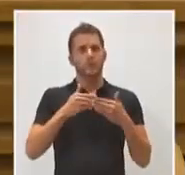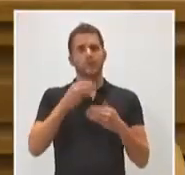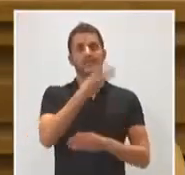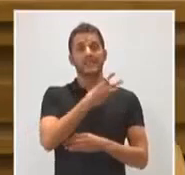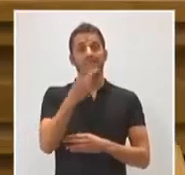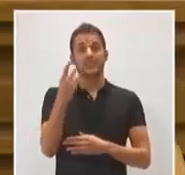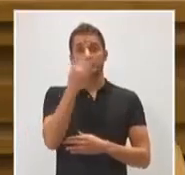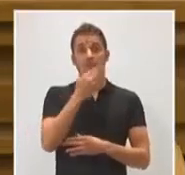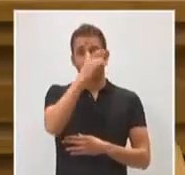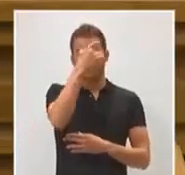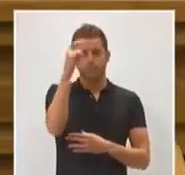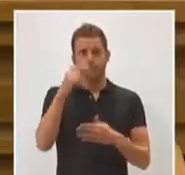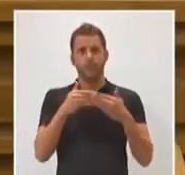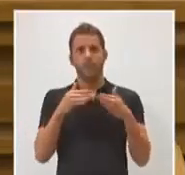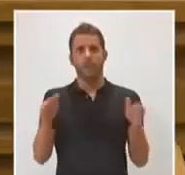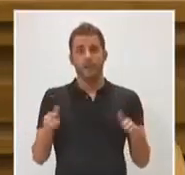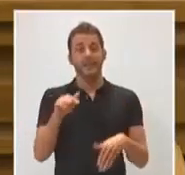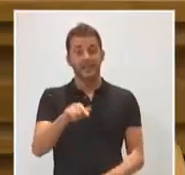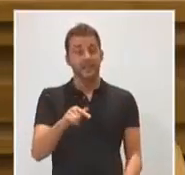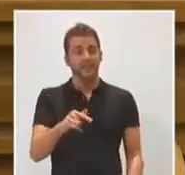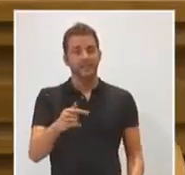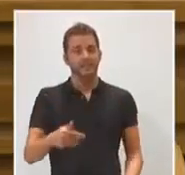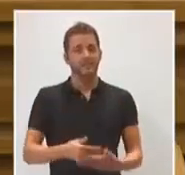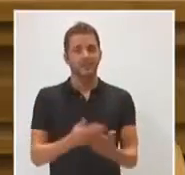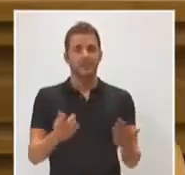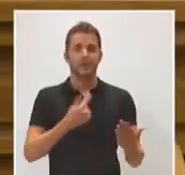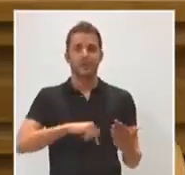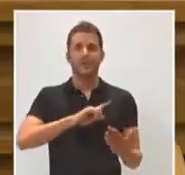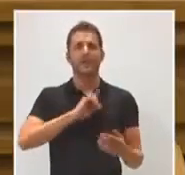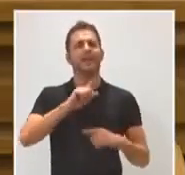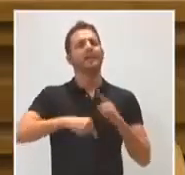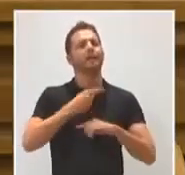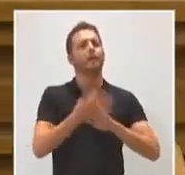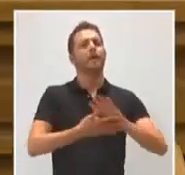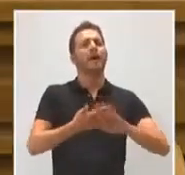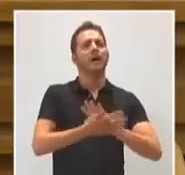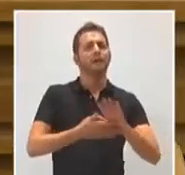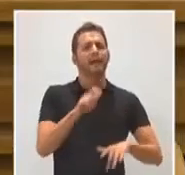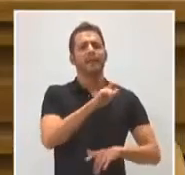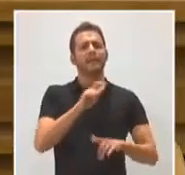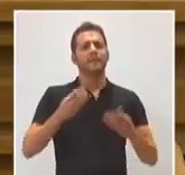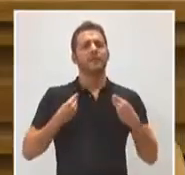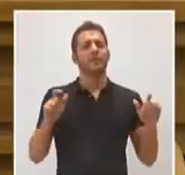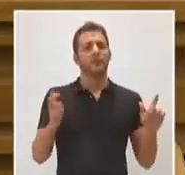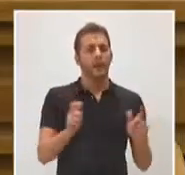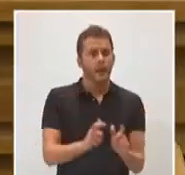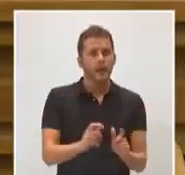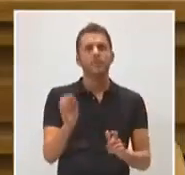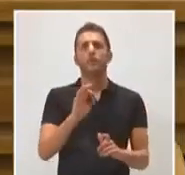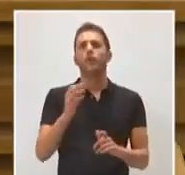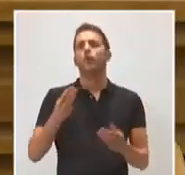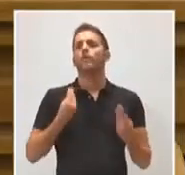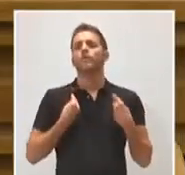rurales y aquí créanme que luego nos sentaremos a hablar de despoblamiento y de la gente que vive en los sitios más